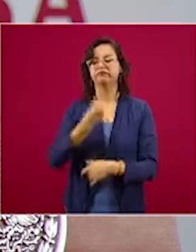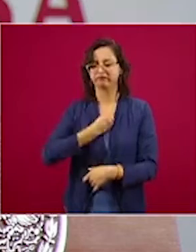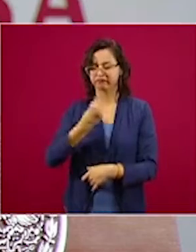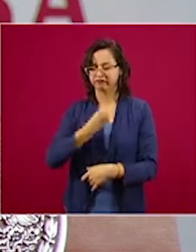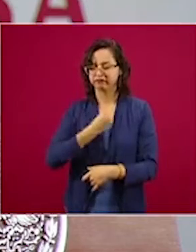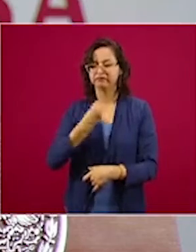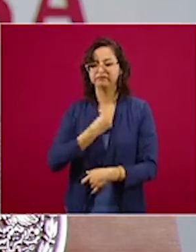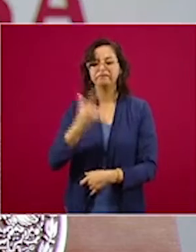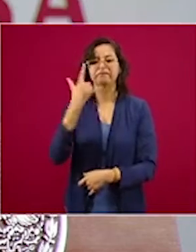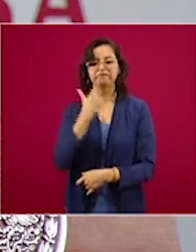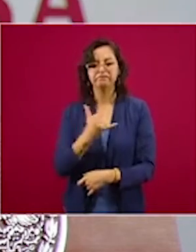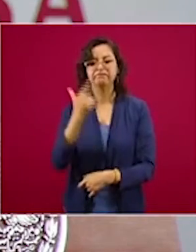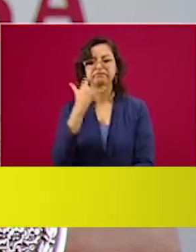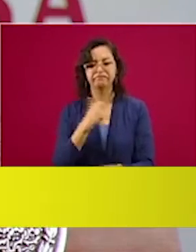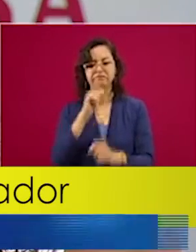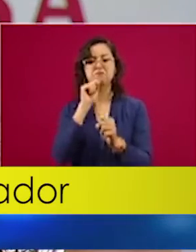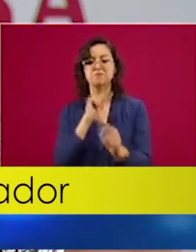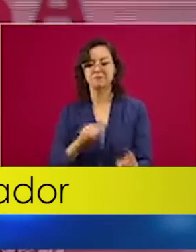y